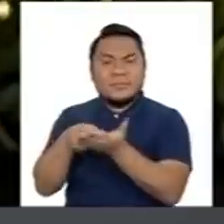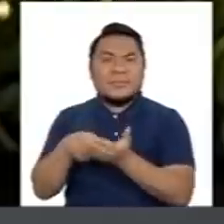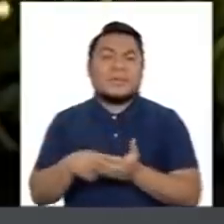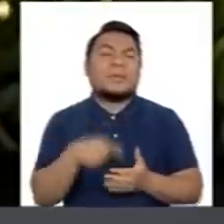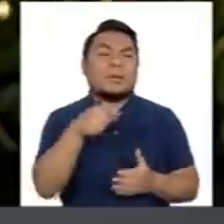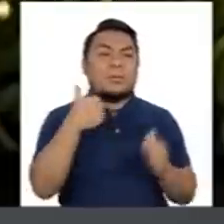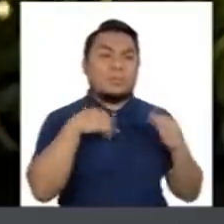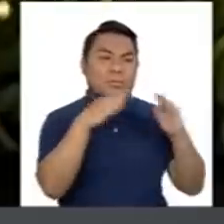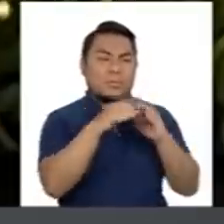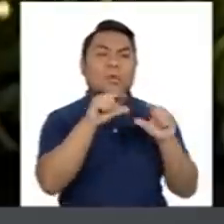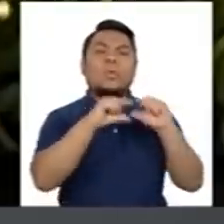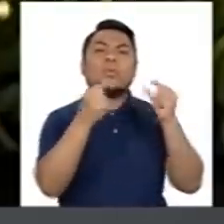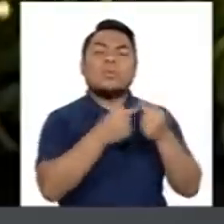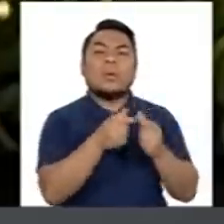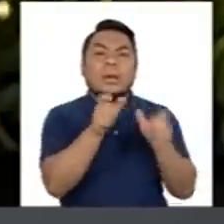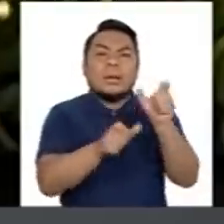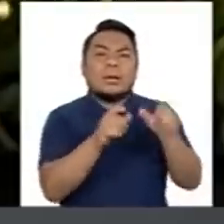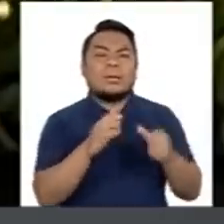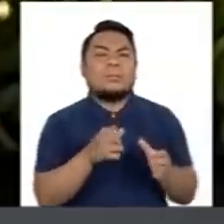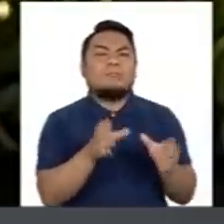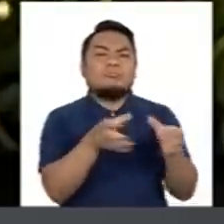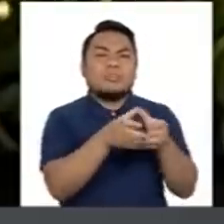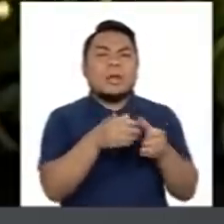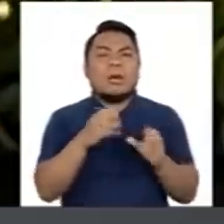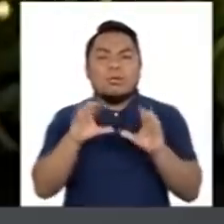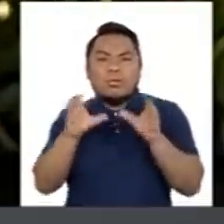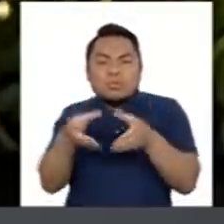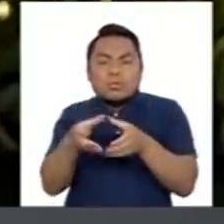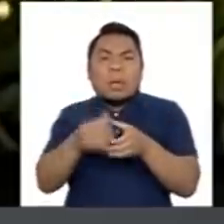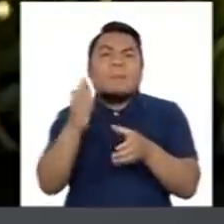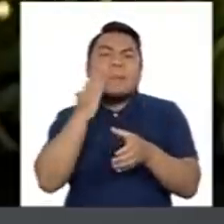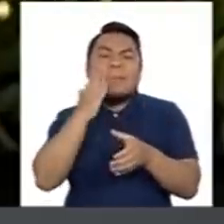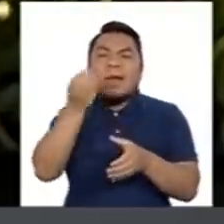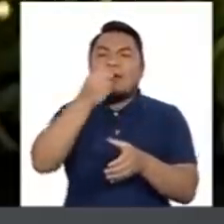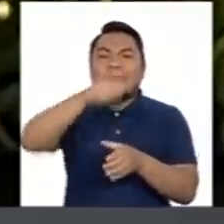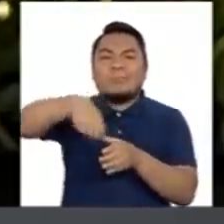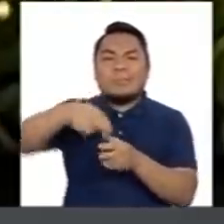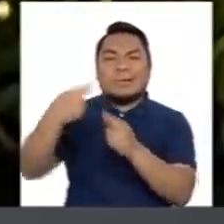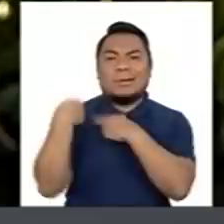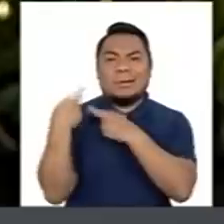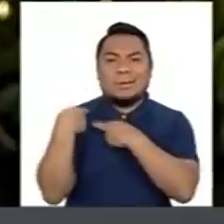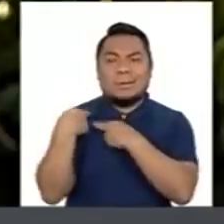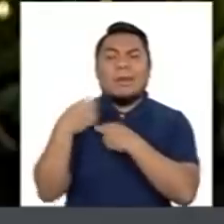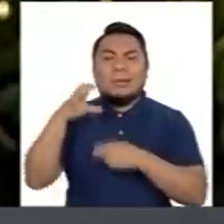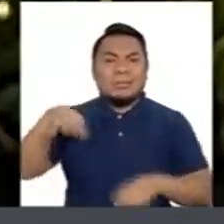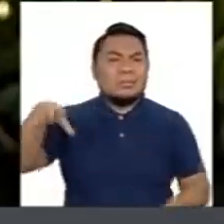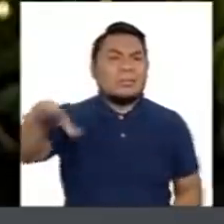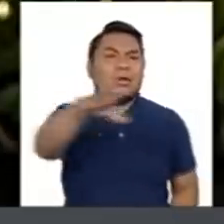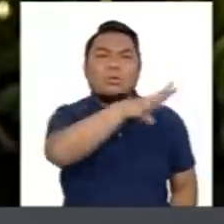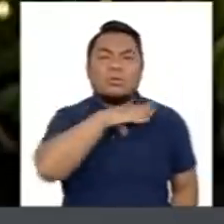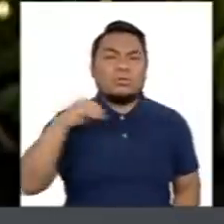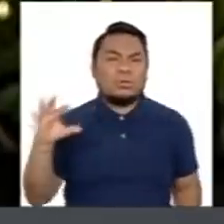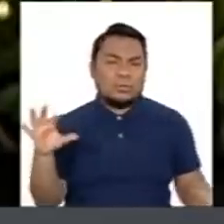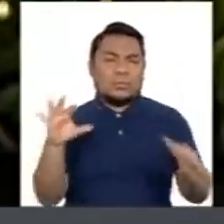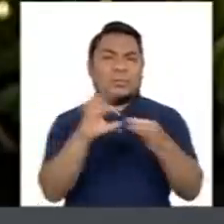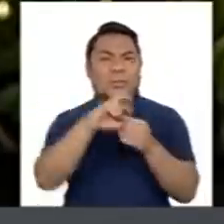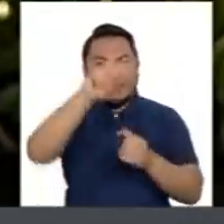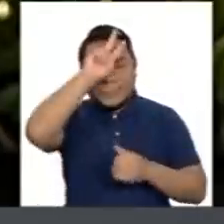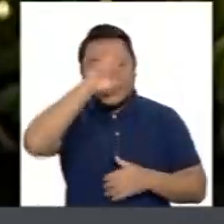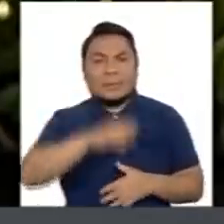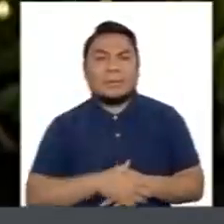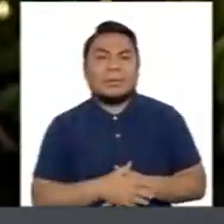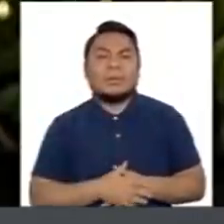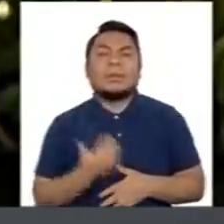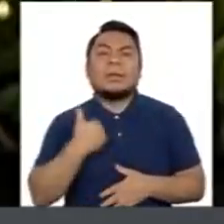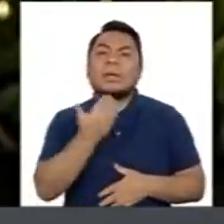de seguridad ciudadana. Existen los comedores y clubes de madres. Es decir, tenemos una estructura social a nivel de todo el país. Y